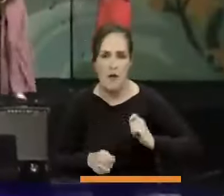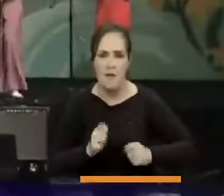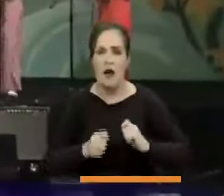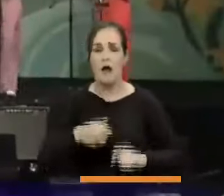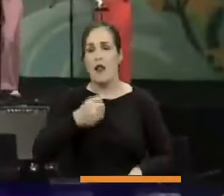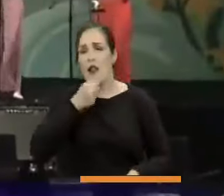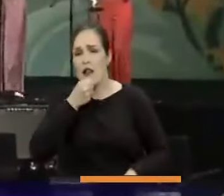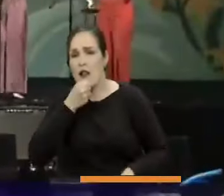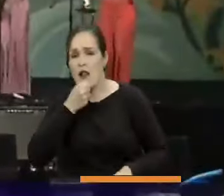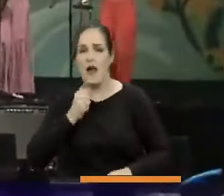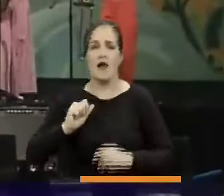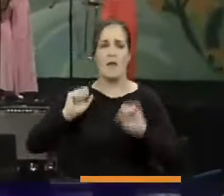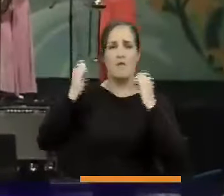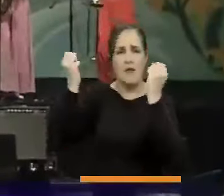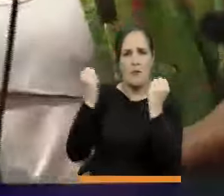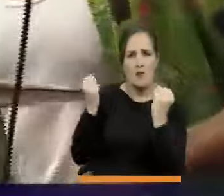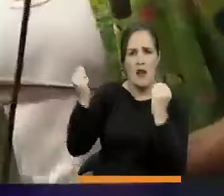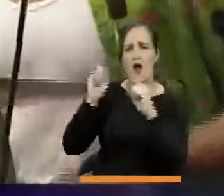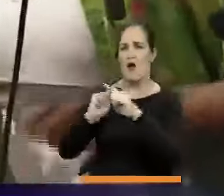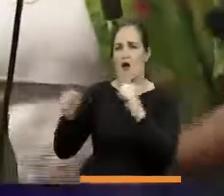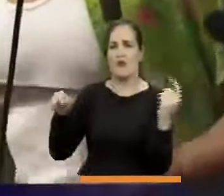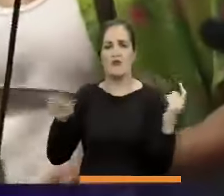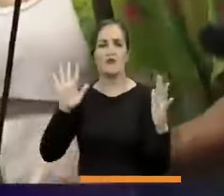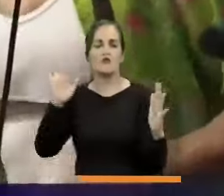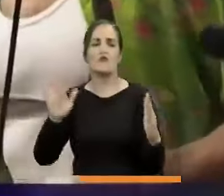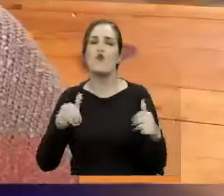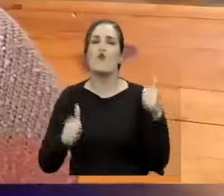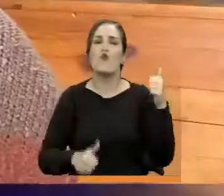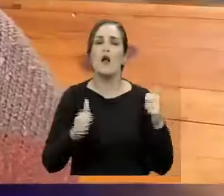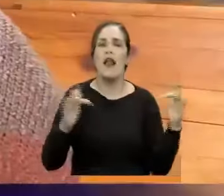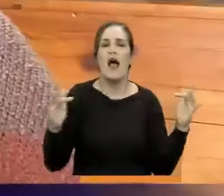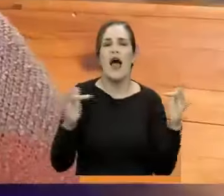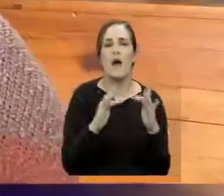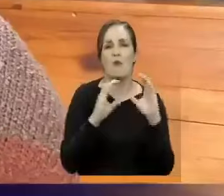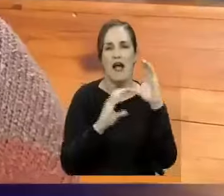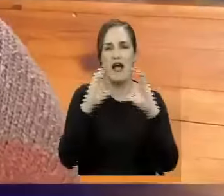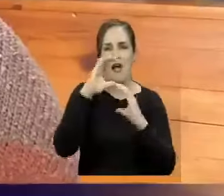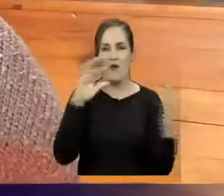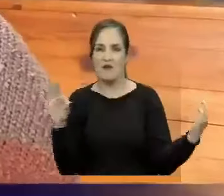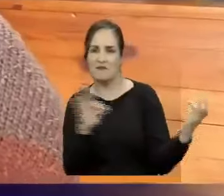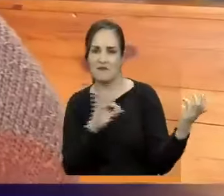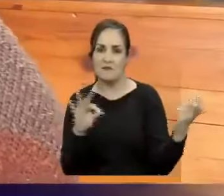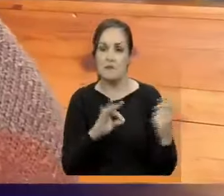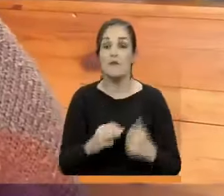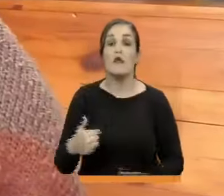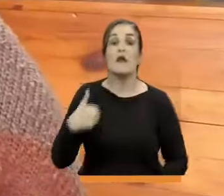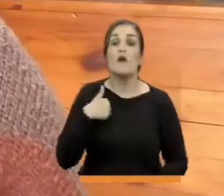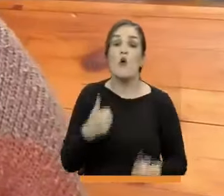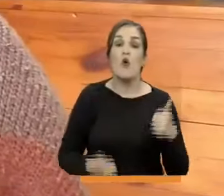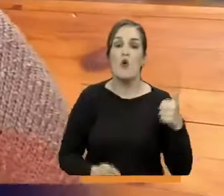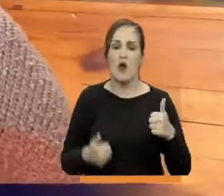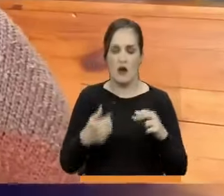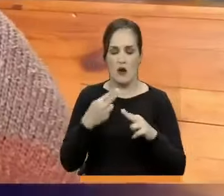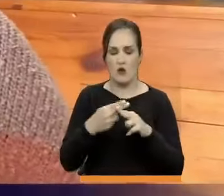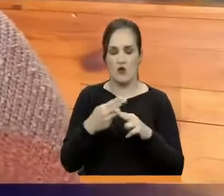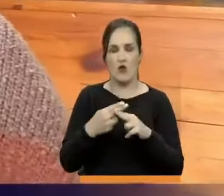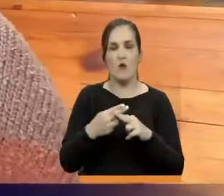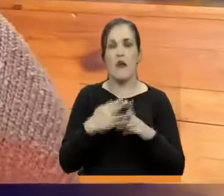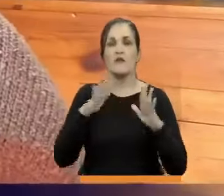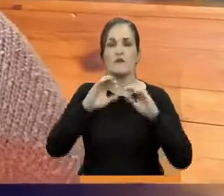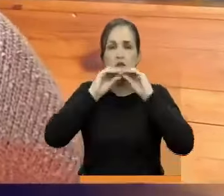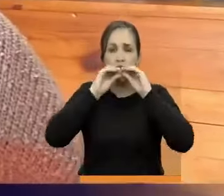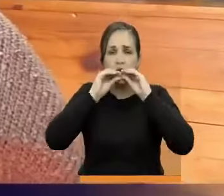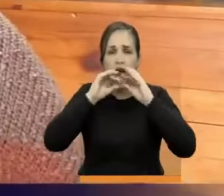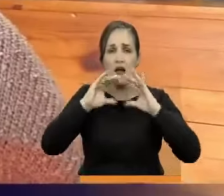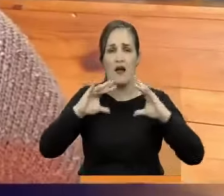cantos tradicionales y violín caucano. Voy a dirigir un ensamble que se llama Ecos de Matrona, que es un